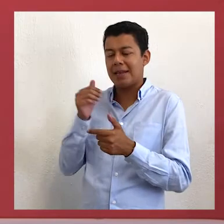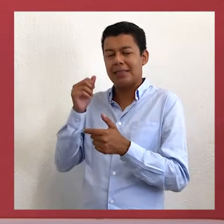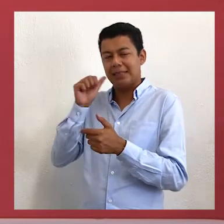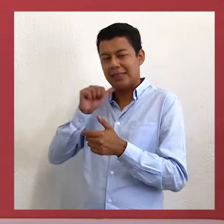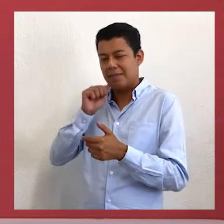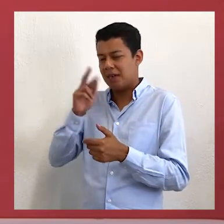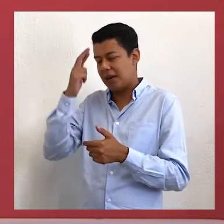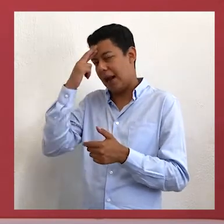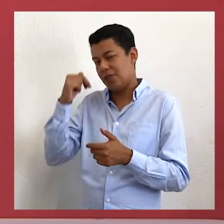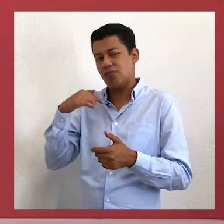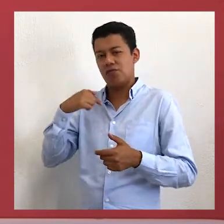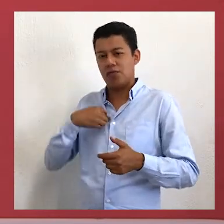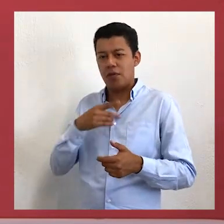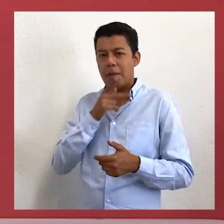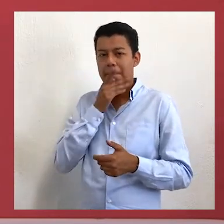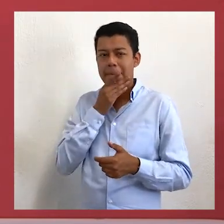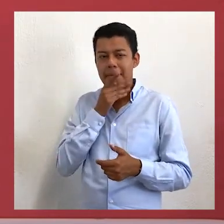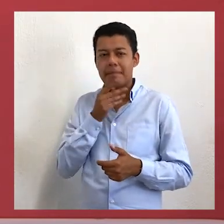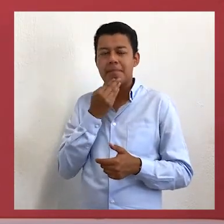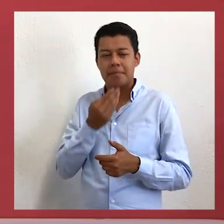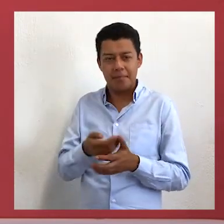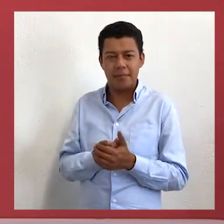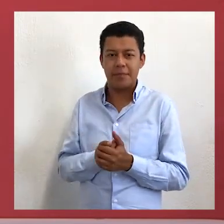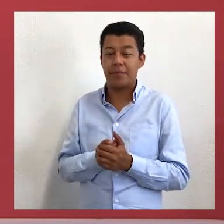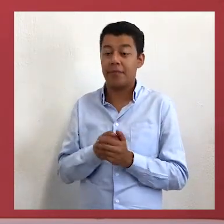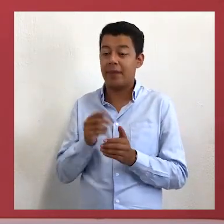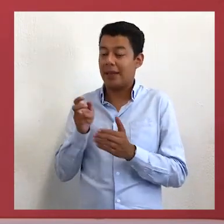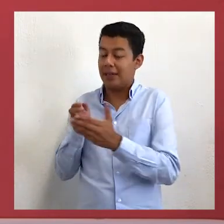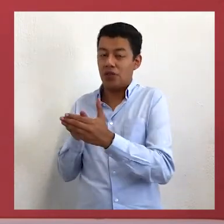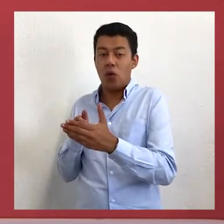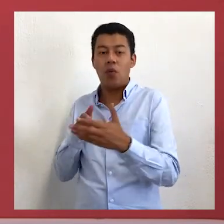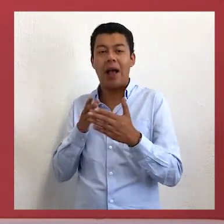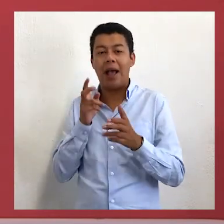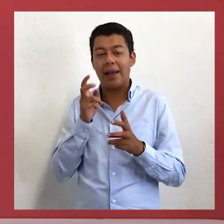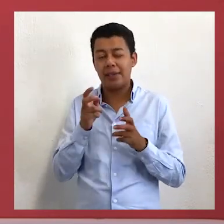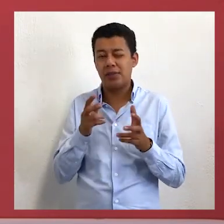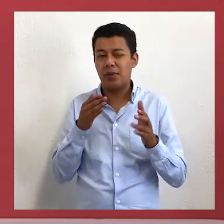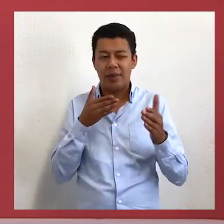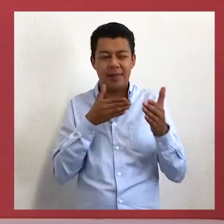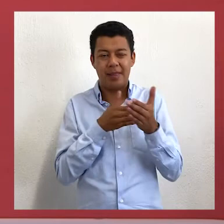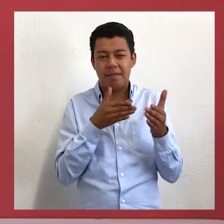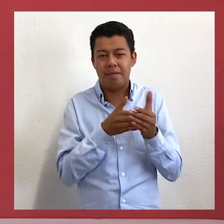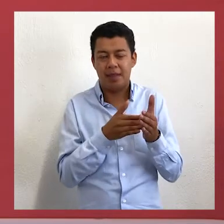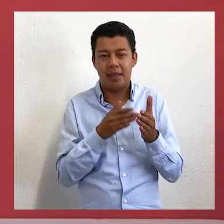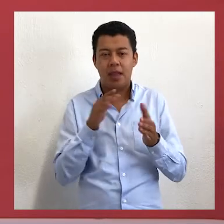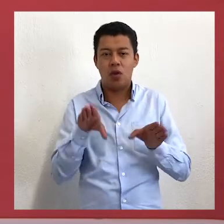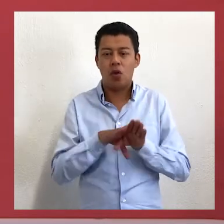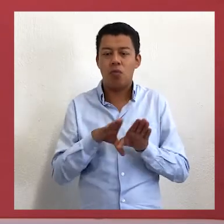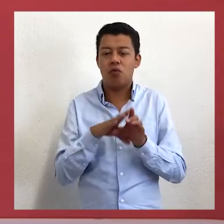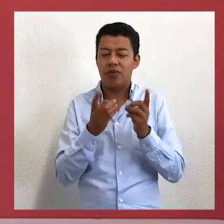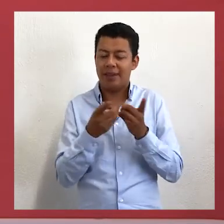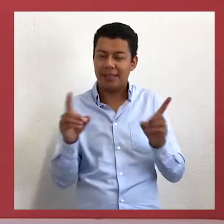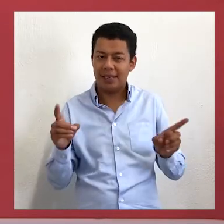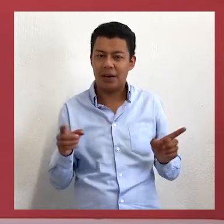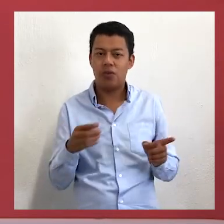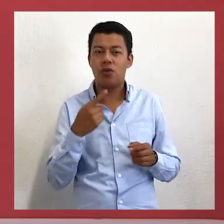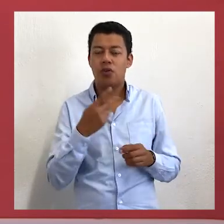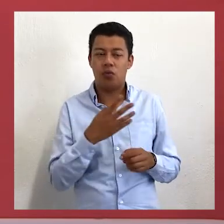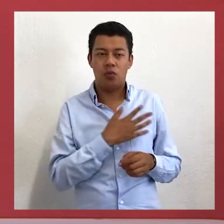lo que el otro está experimentando, que es formar su propia identidad. Entonces, papá, mamá, te invito a